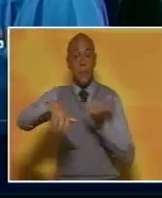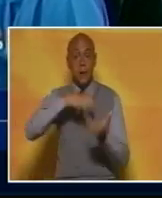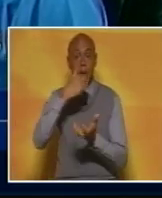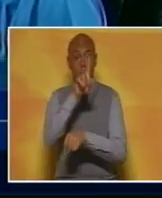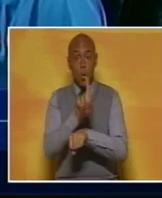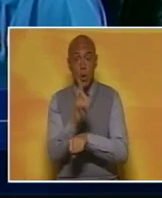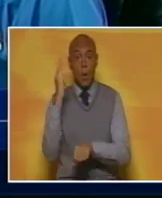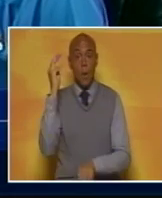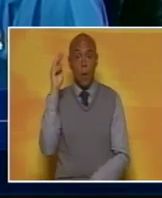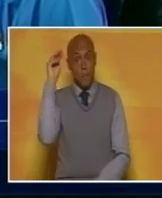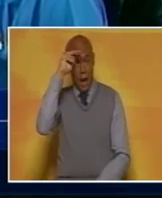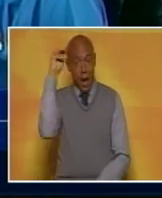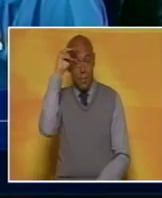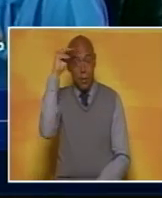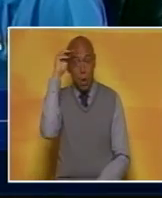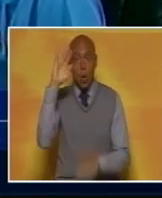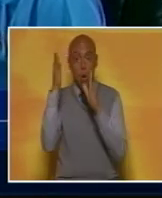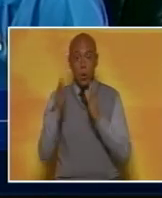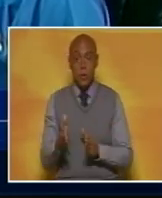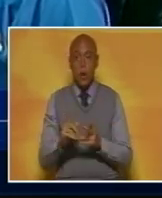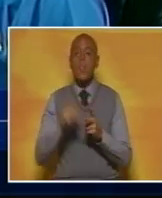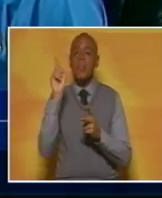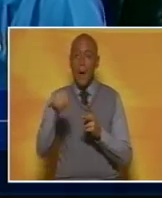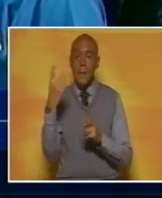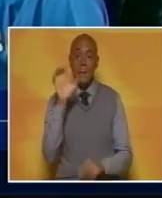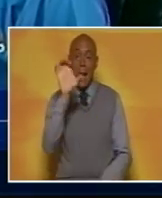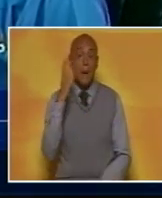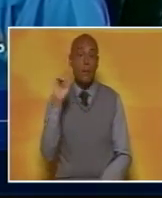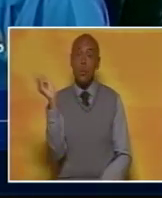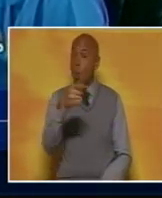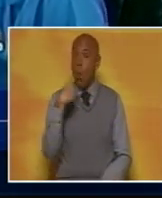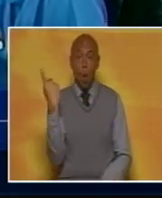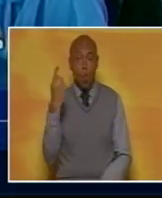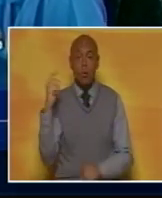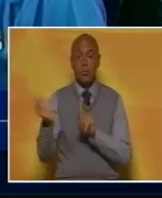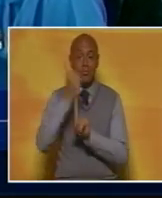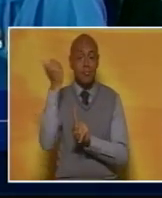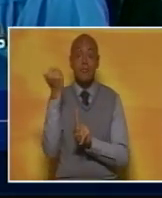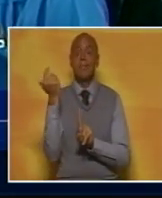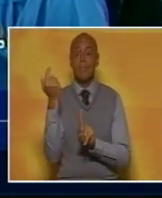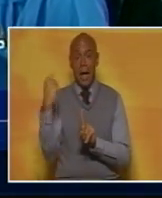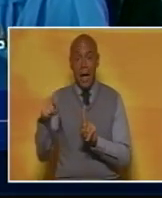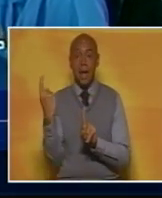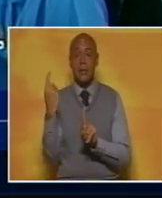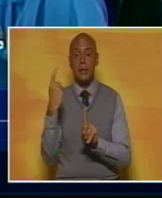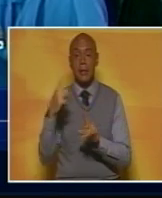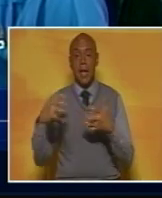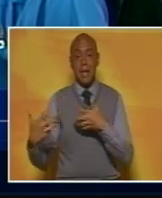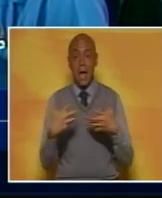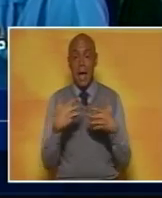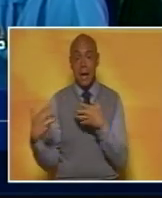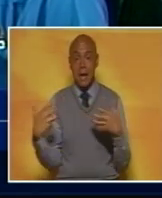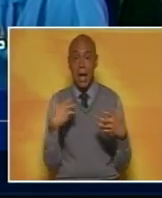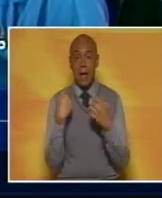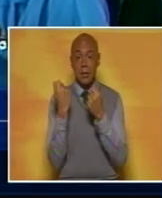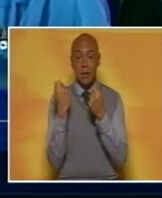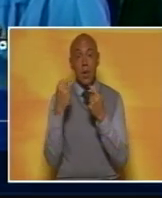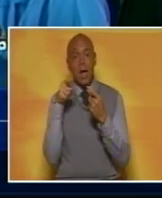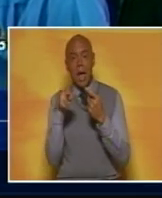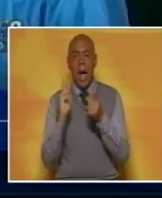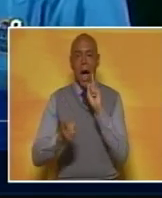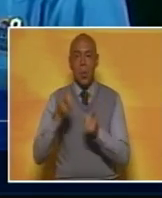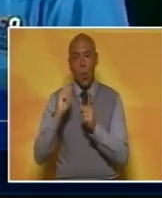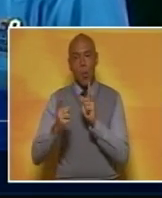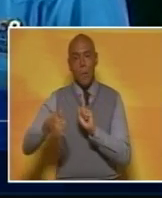maestro. Está afectado el país, tú estás afectada, todos estamos afectados. Ahora, la guerra económica afecta a unos más que a